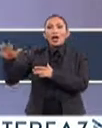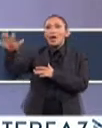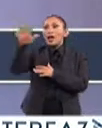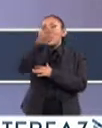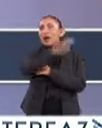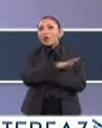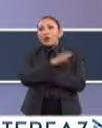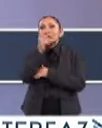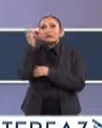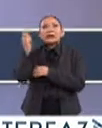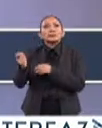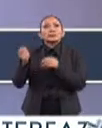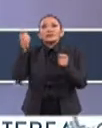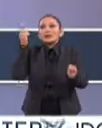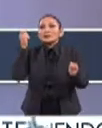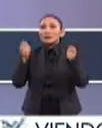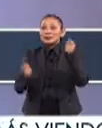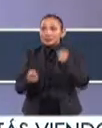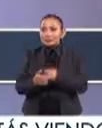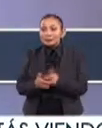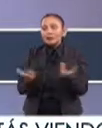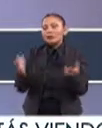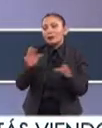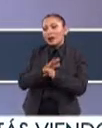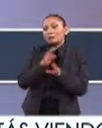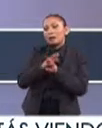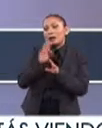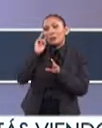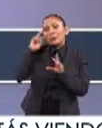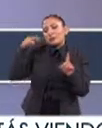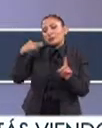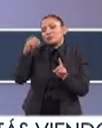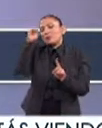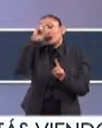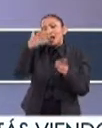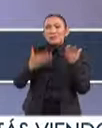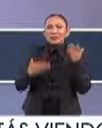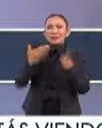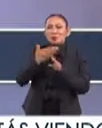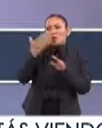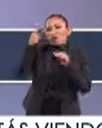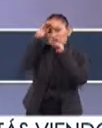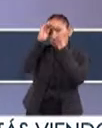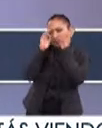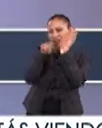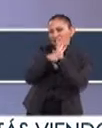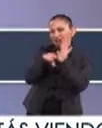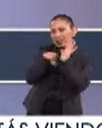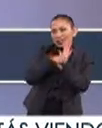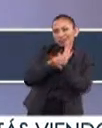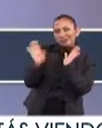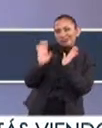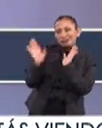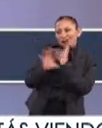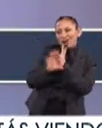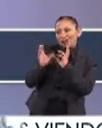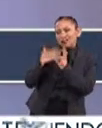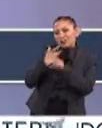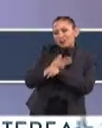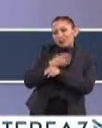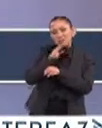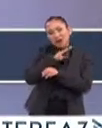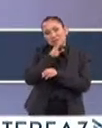te abre los horizontes y te cambia la manera de ver las cosas. A veces somos un poco negativos en cuanto a las cosas que nos